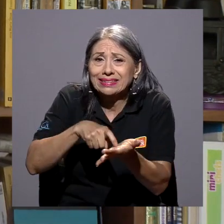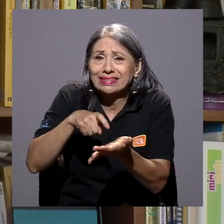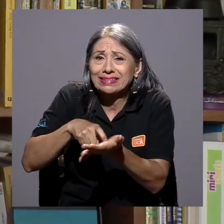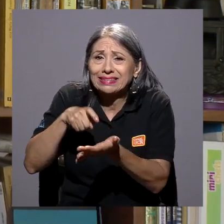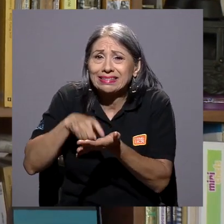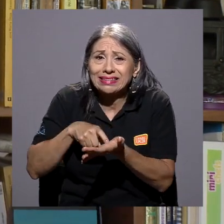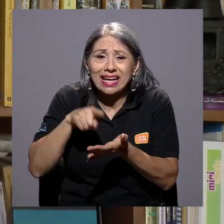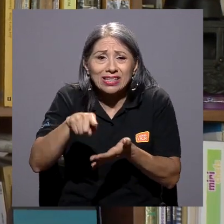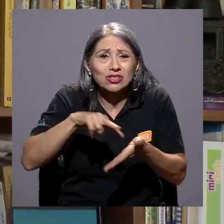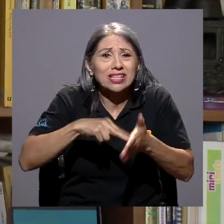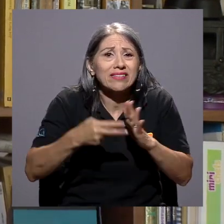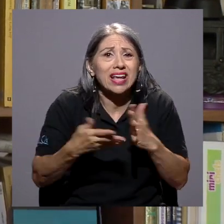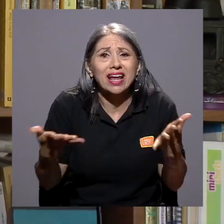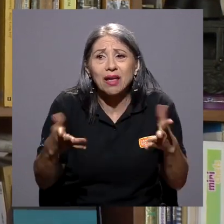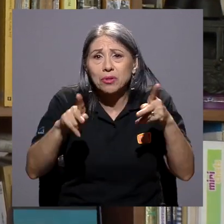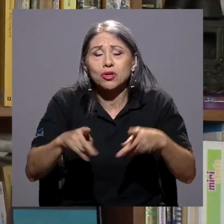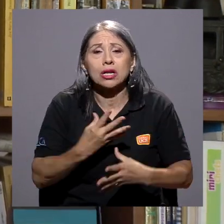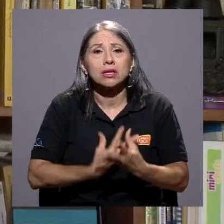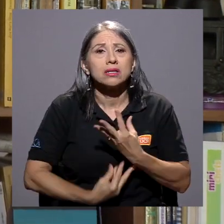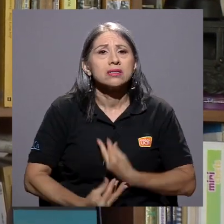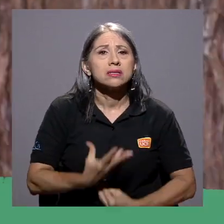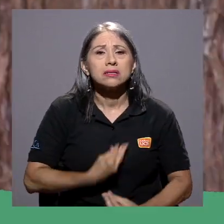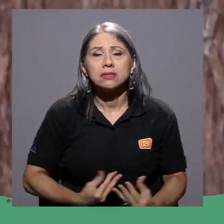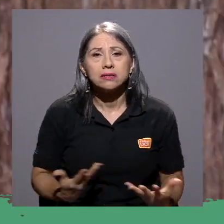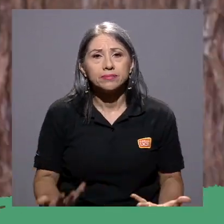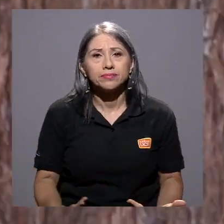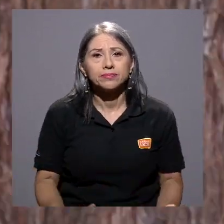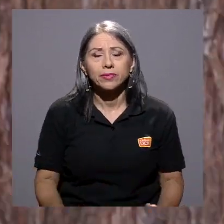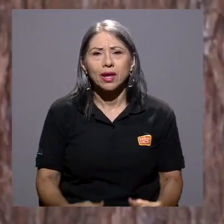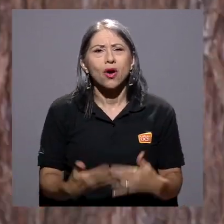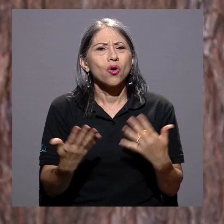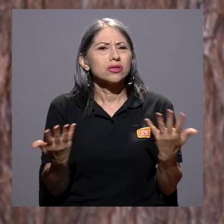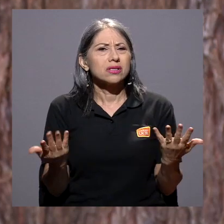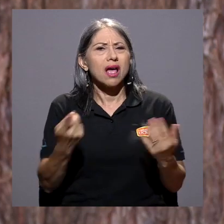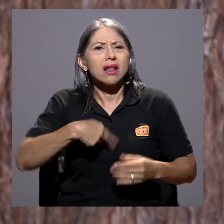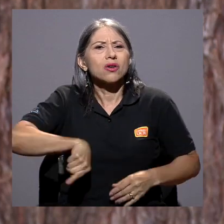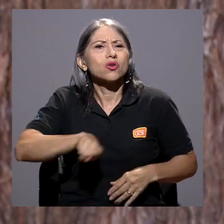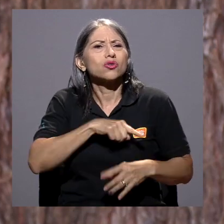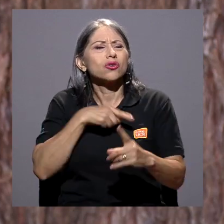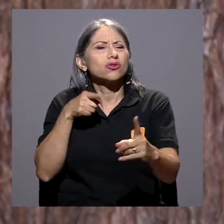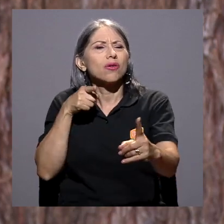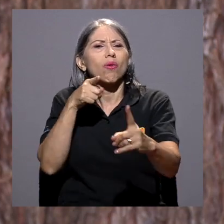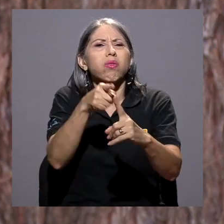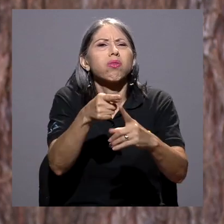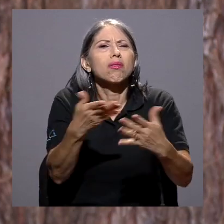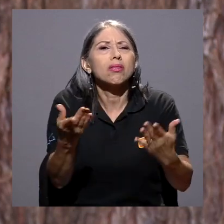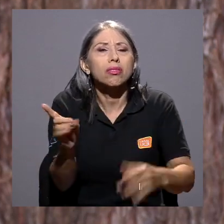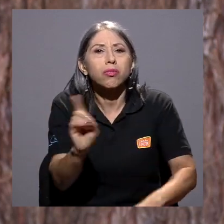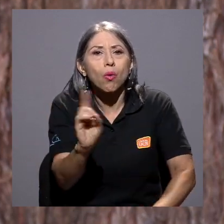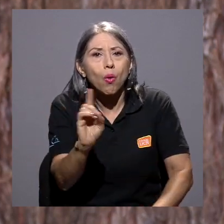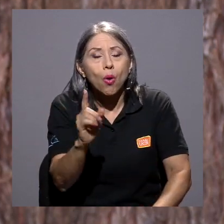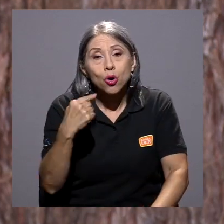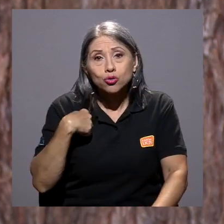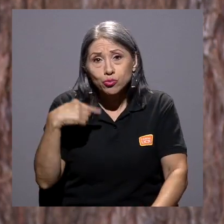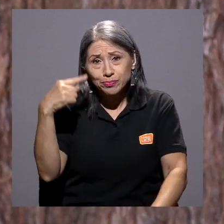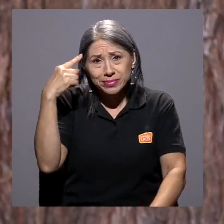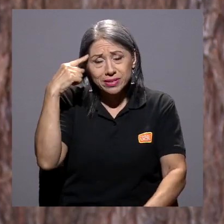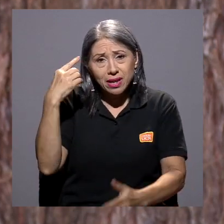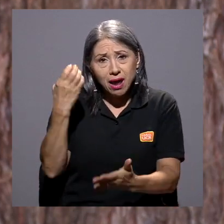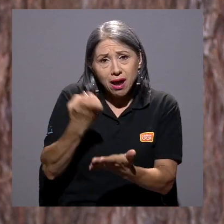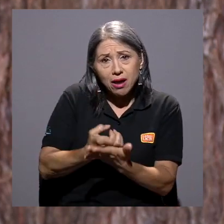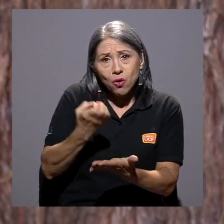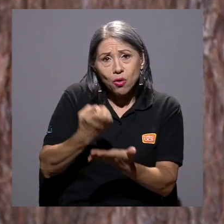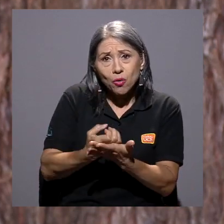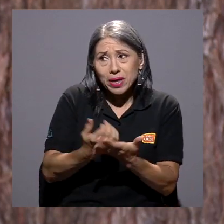yo solamente la puedo traducir en cantidad de angustia. O sea, ¿hacia dónde podríamos ir? Yo pensaría que la economía